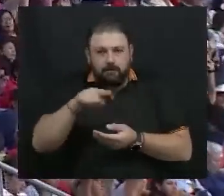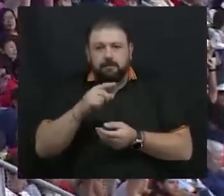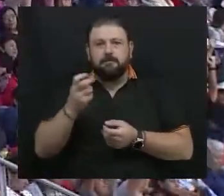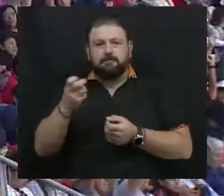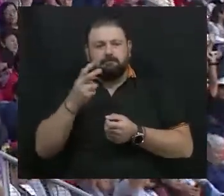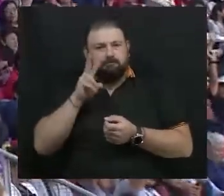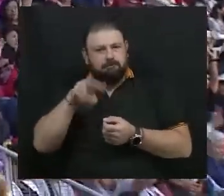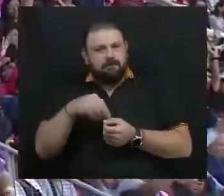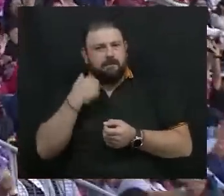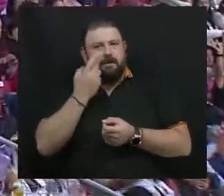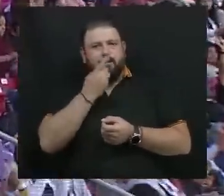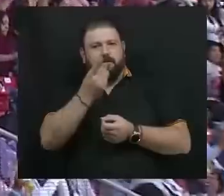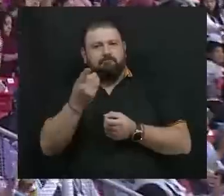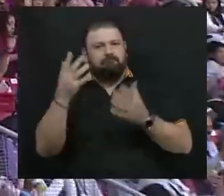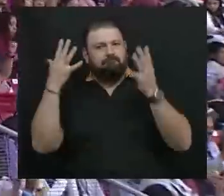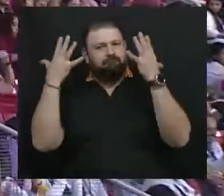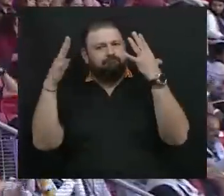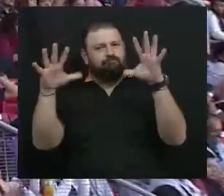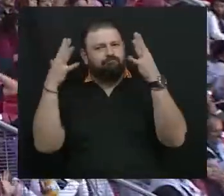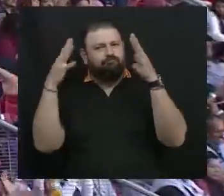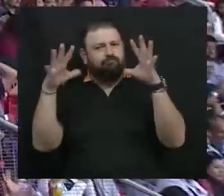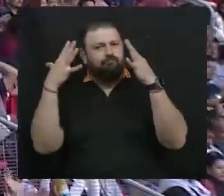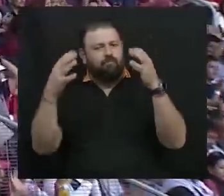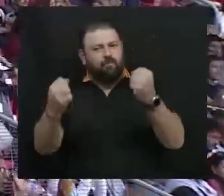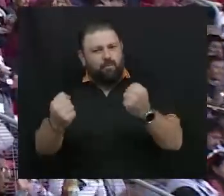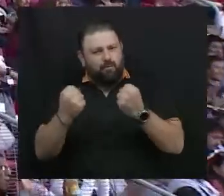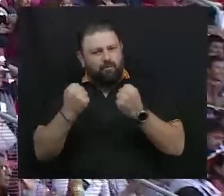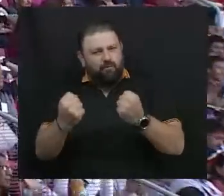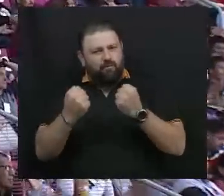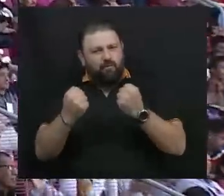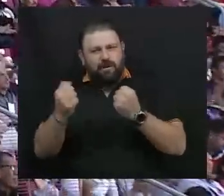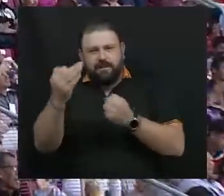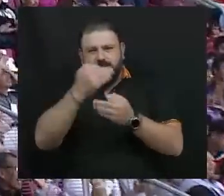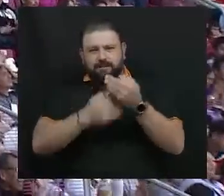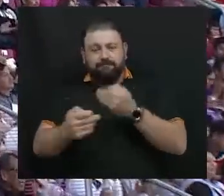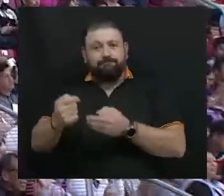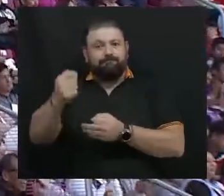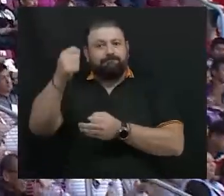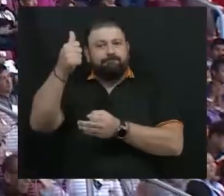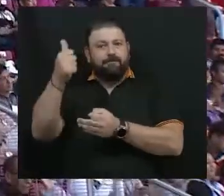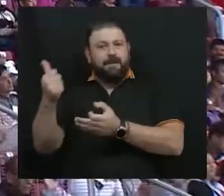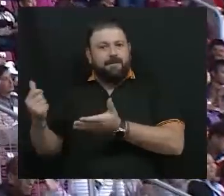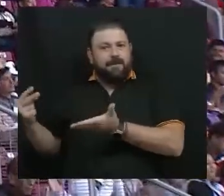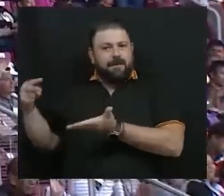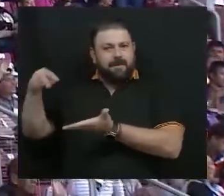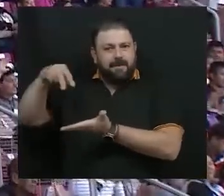un aplauso para ustedes, un aplauso muy fuerte. Su primera Extravaganas, wow.